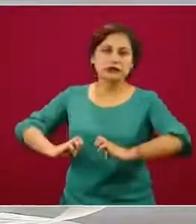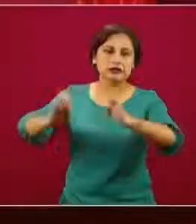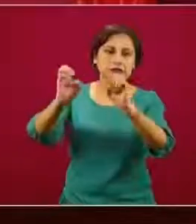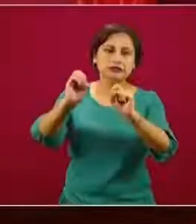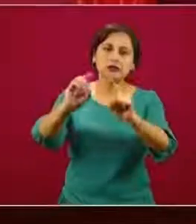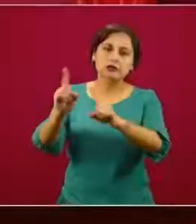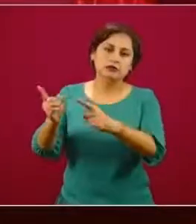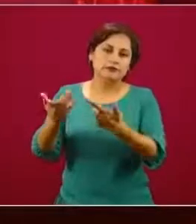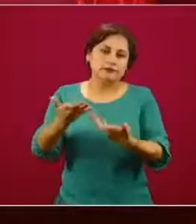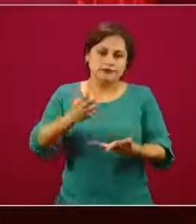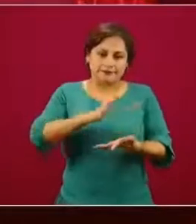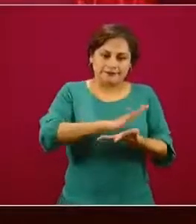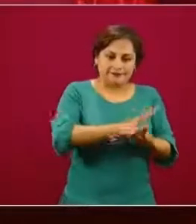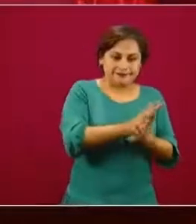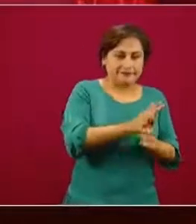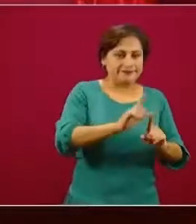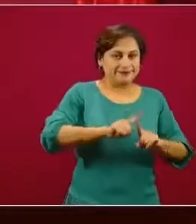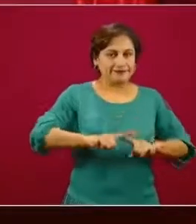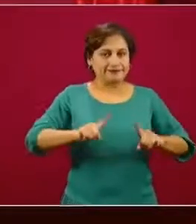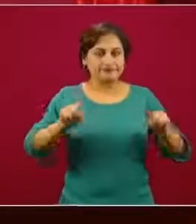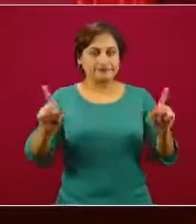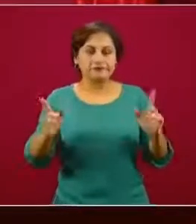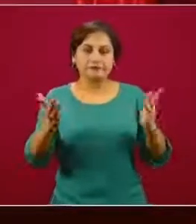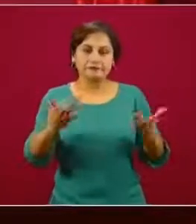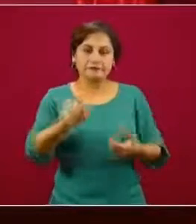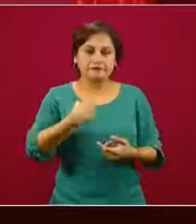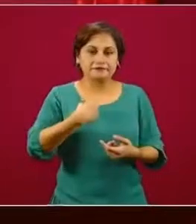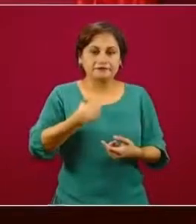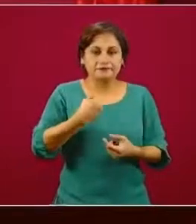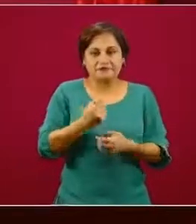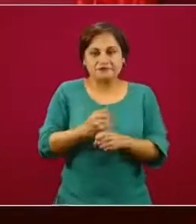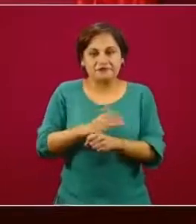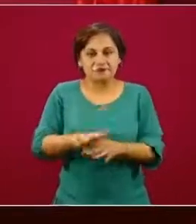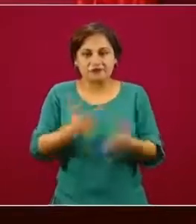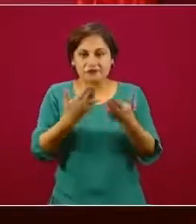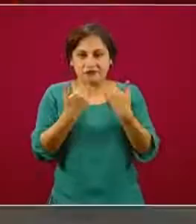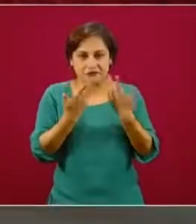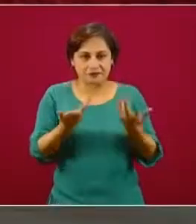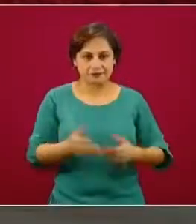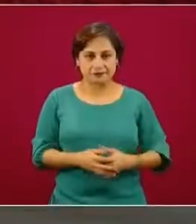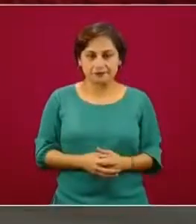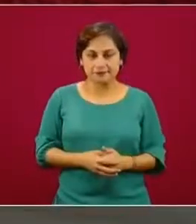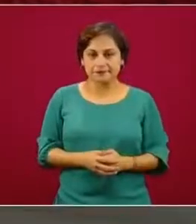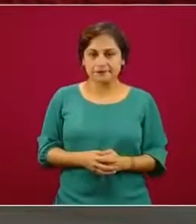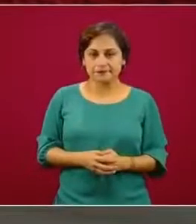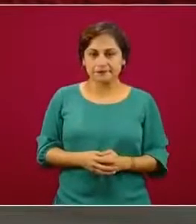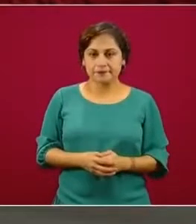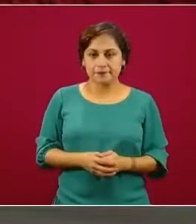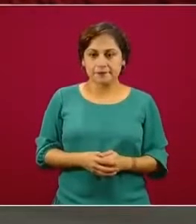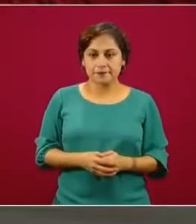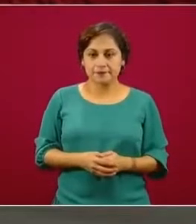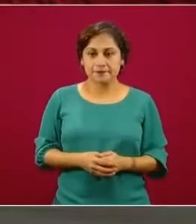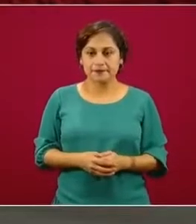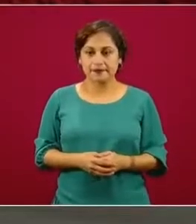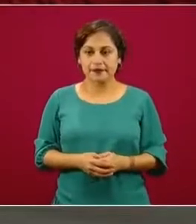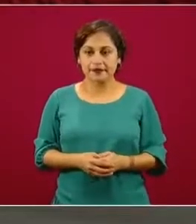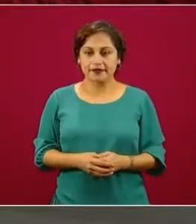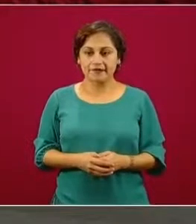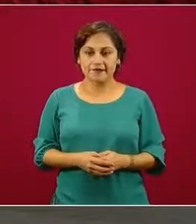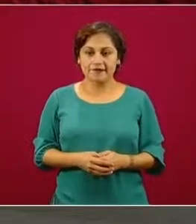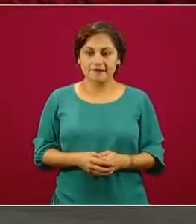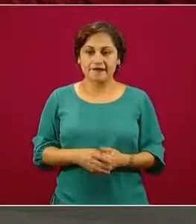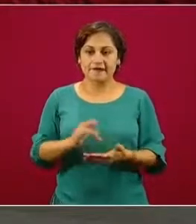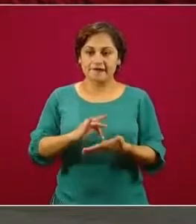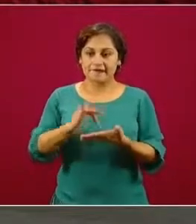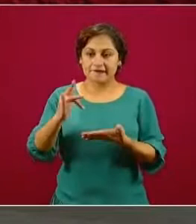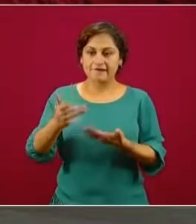tanto vinculada con discriminación. Entonces, no tenemos particularmente información al respecto. Gracias.